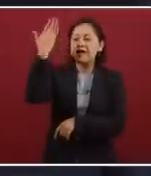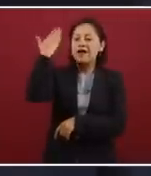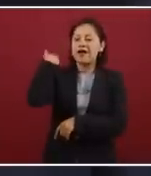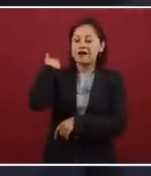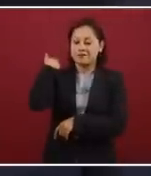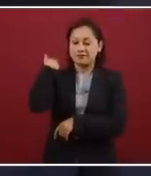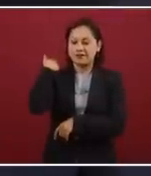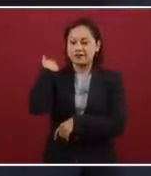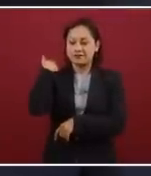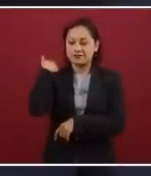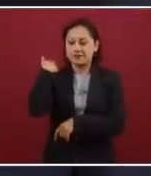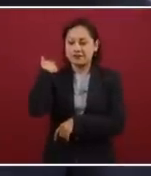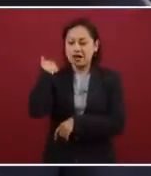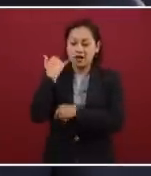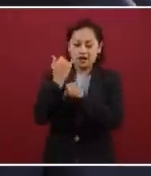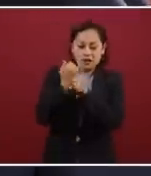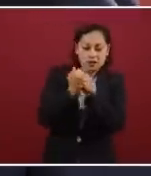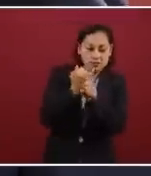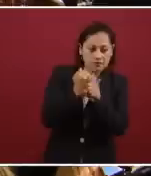que